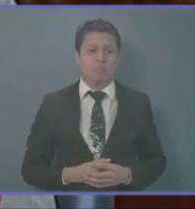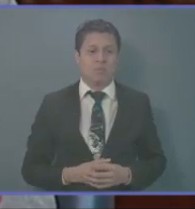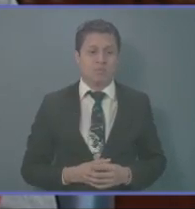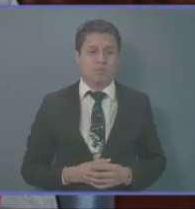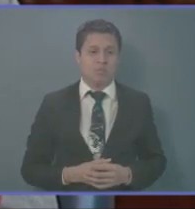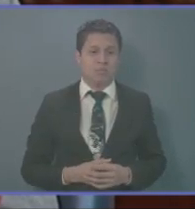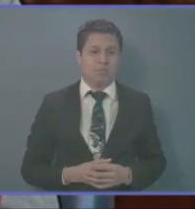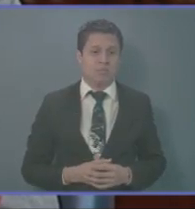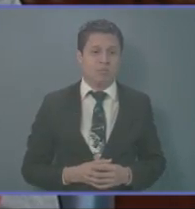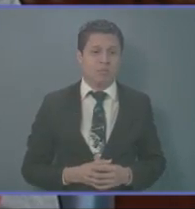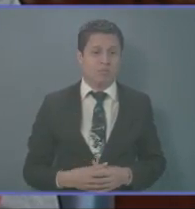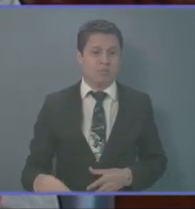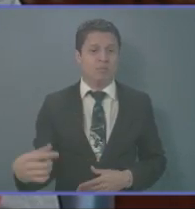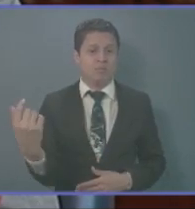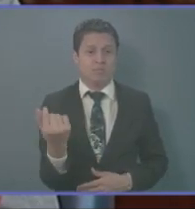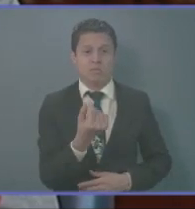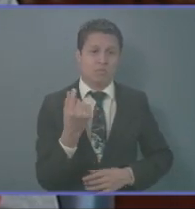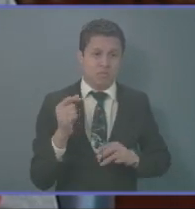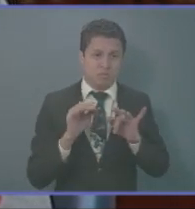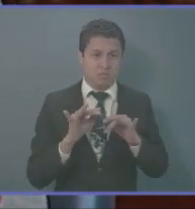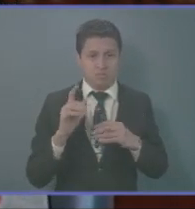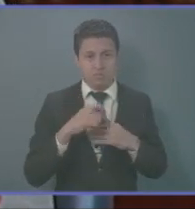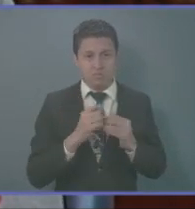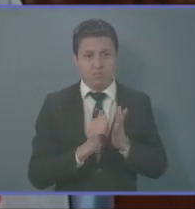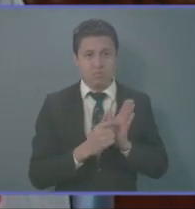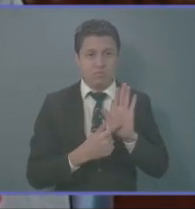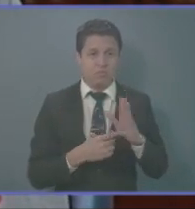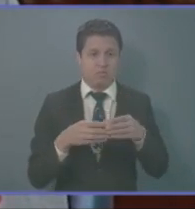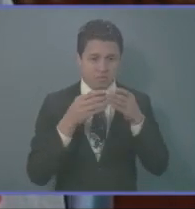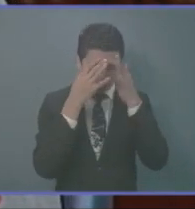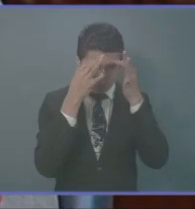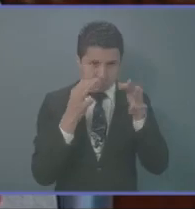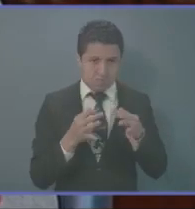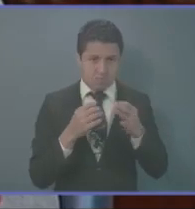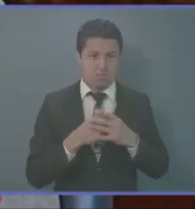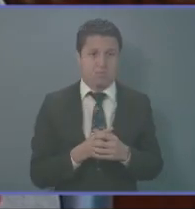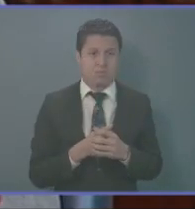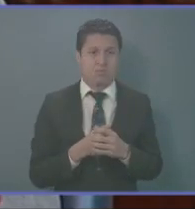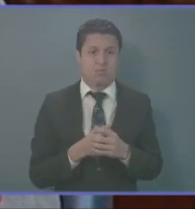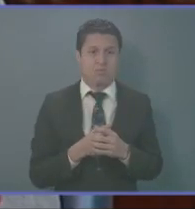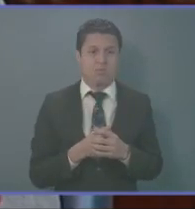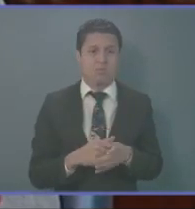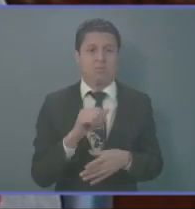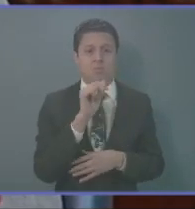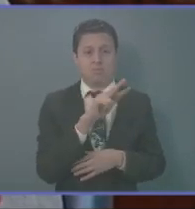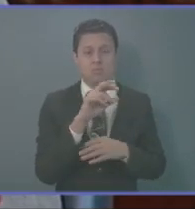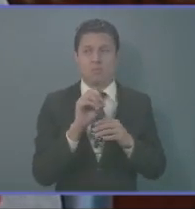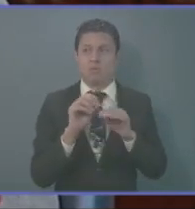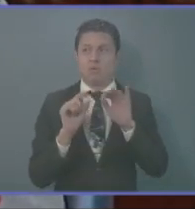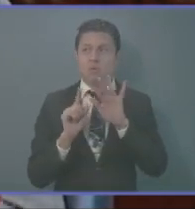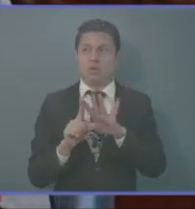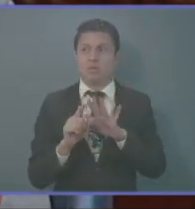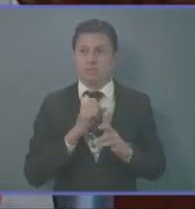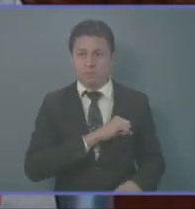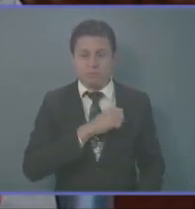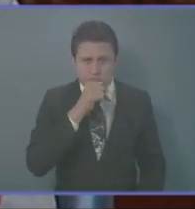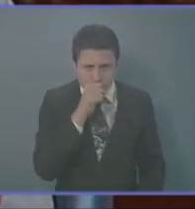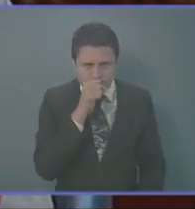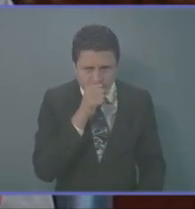Señores secretarios de la Asamblea Legislativa presente, dictamen número 306